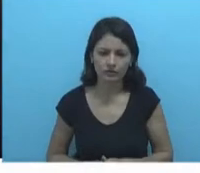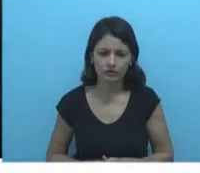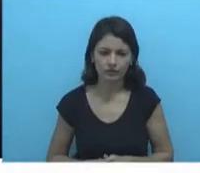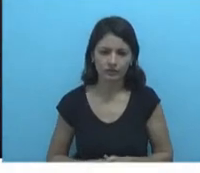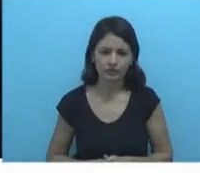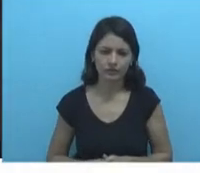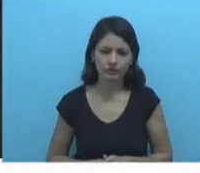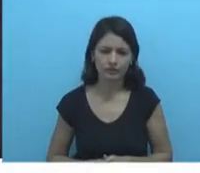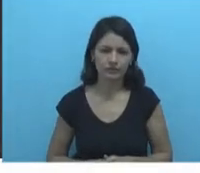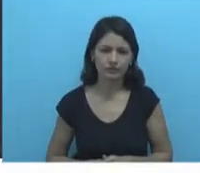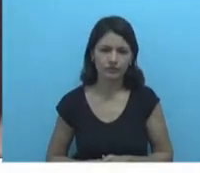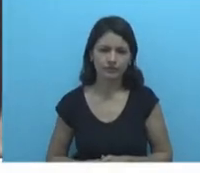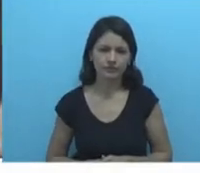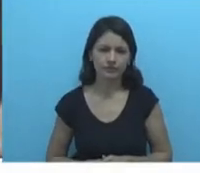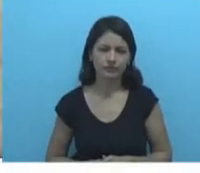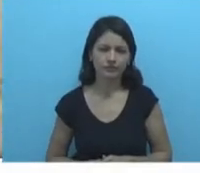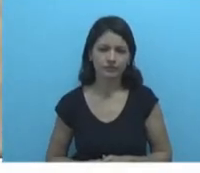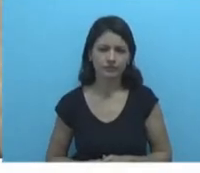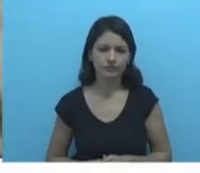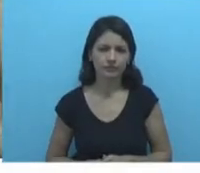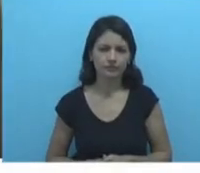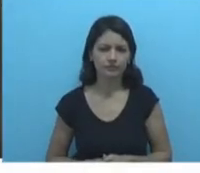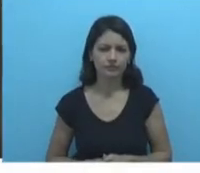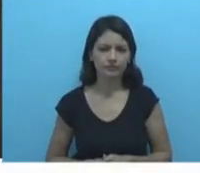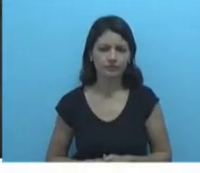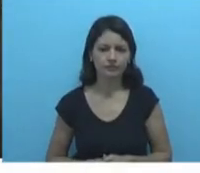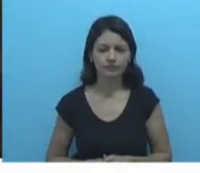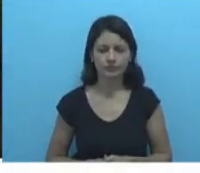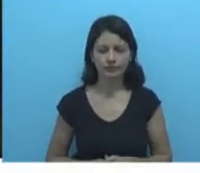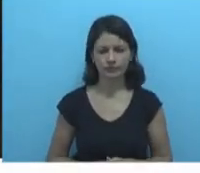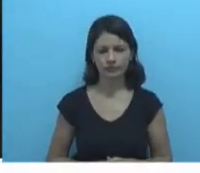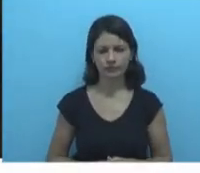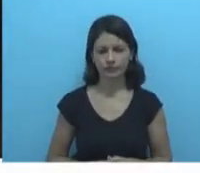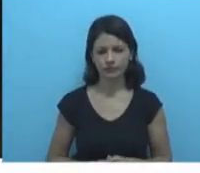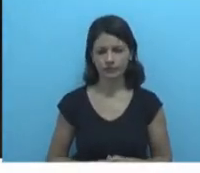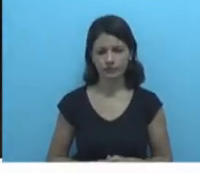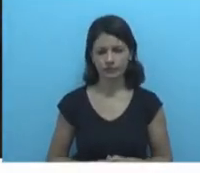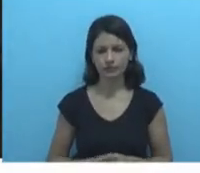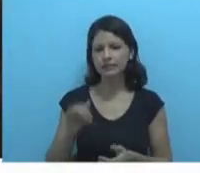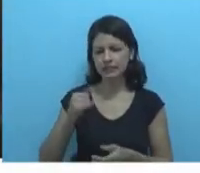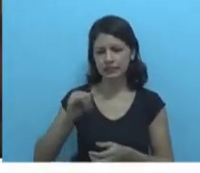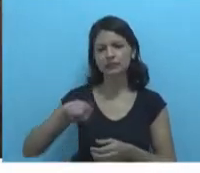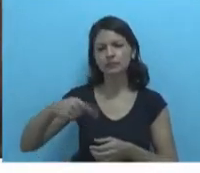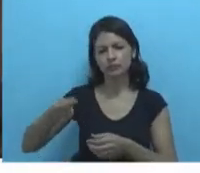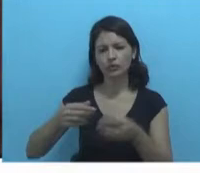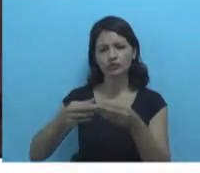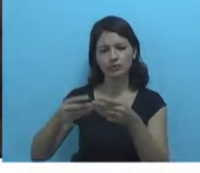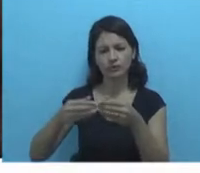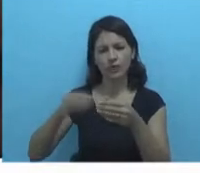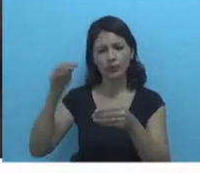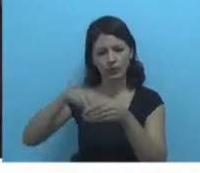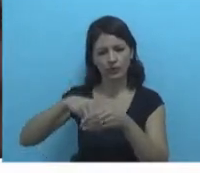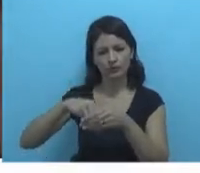en parlamentaria. Bien, yo tengo registrado que quedó con preferencia para una sesión.